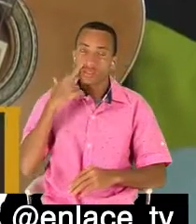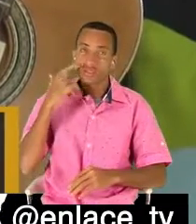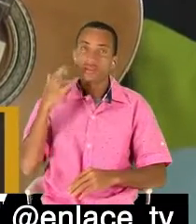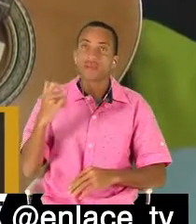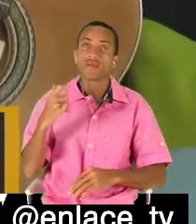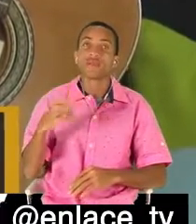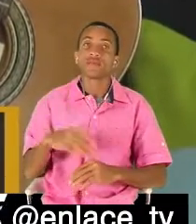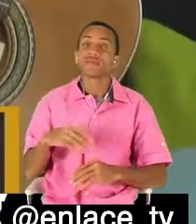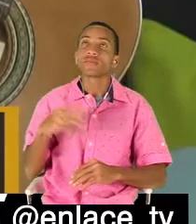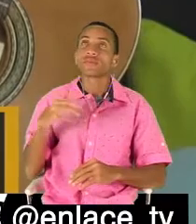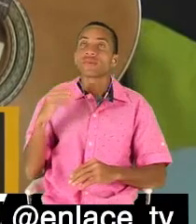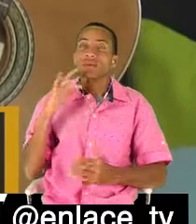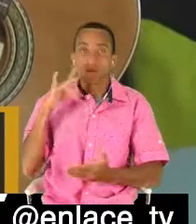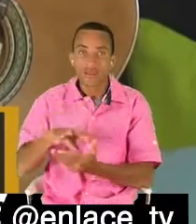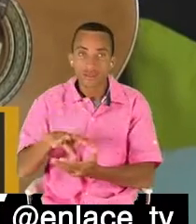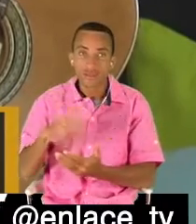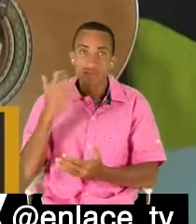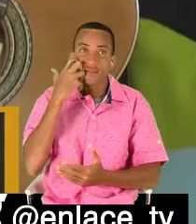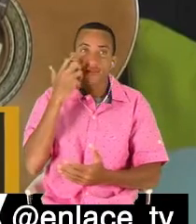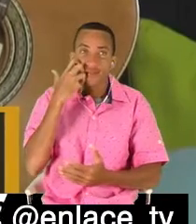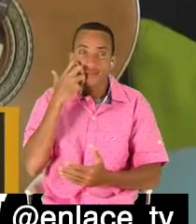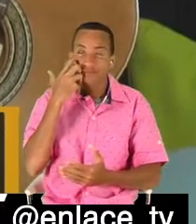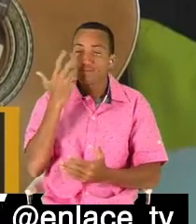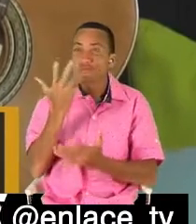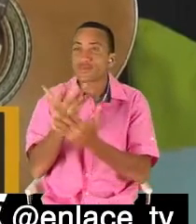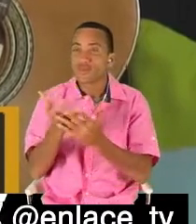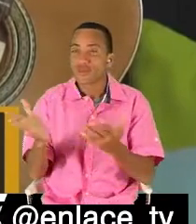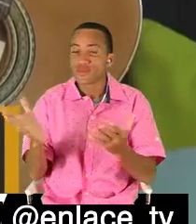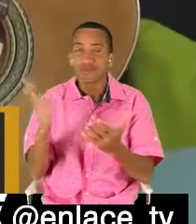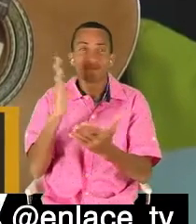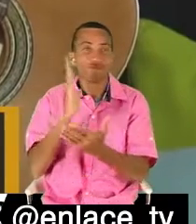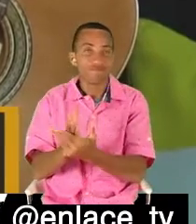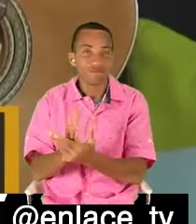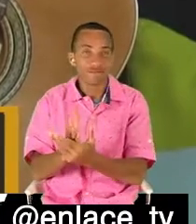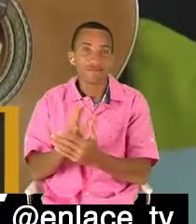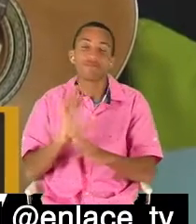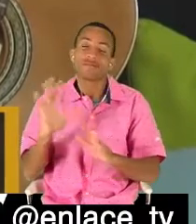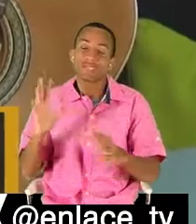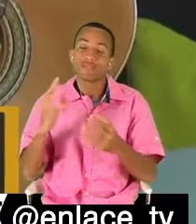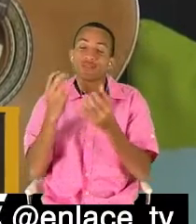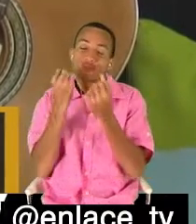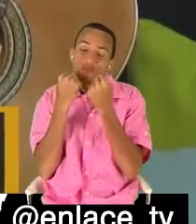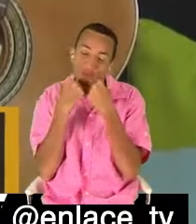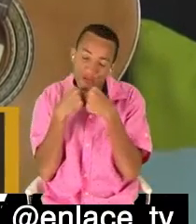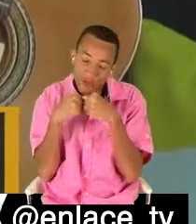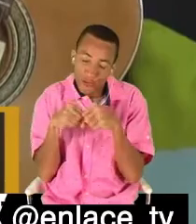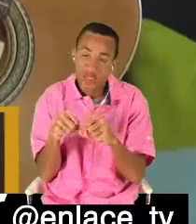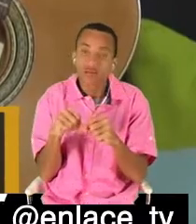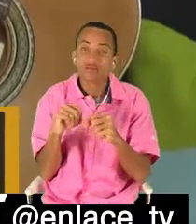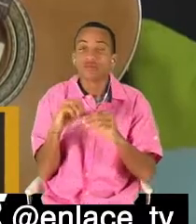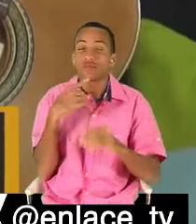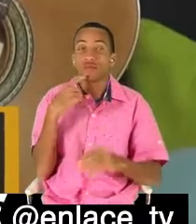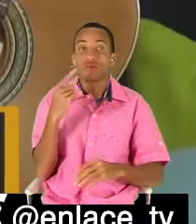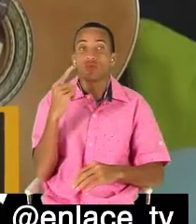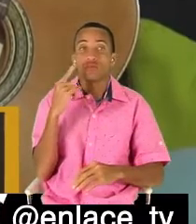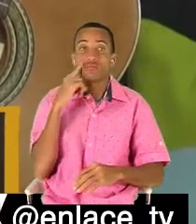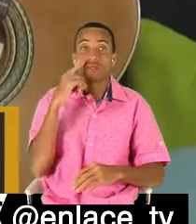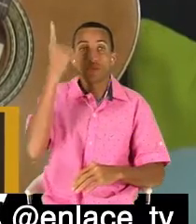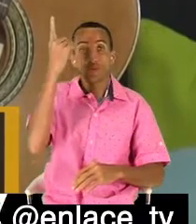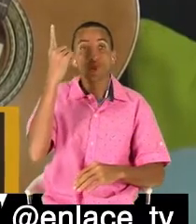estuve enfermo, mejor dicho, pasaron muchas cosas que fueron un sacrificio que me haya ganado ese primer